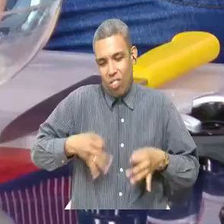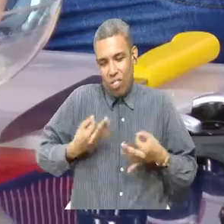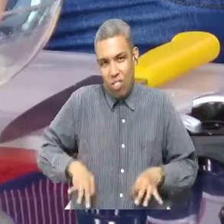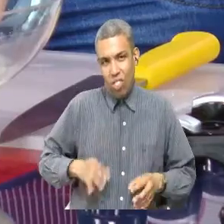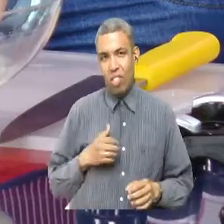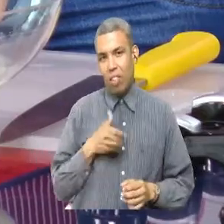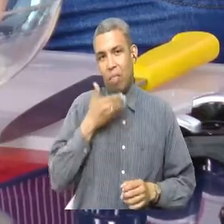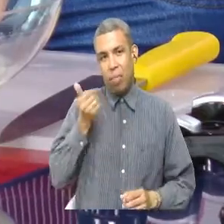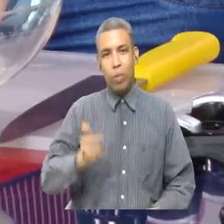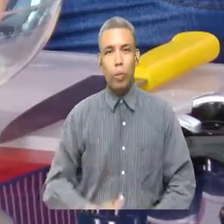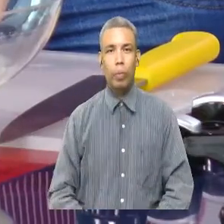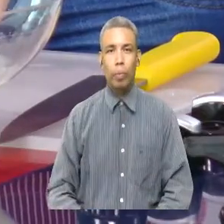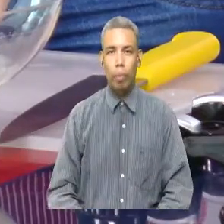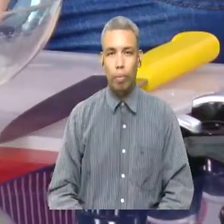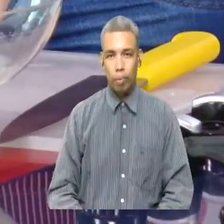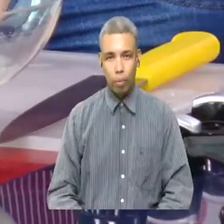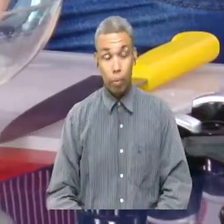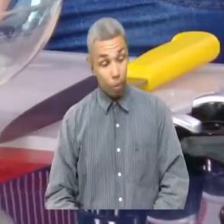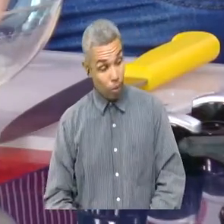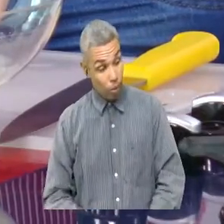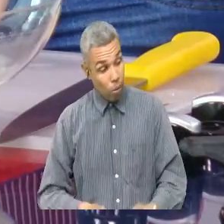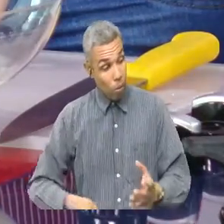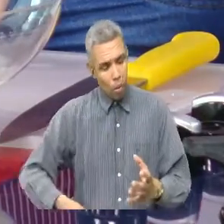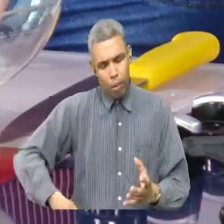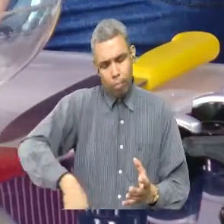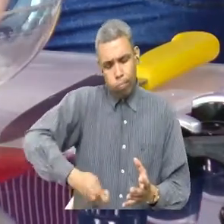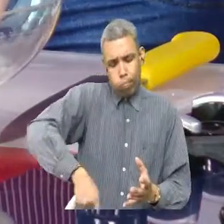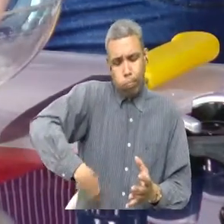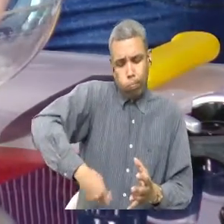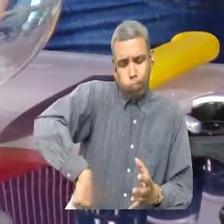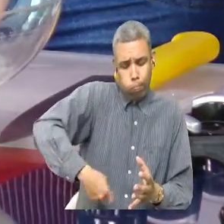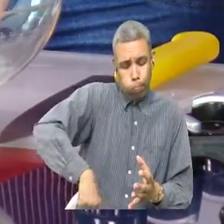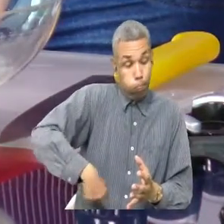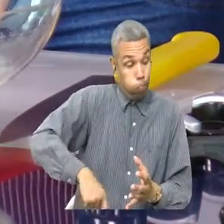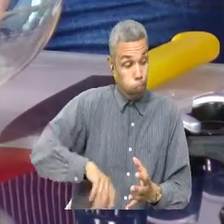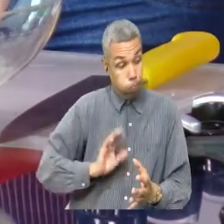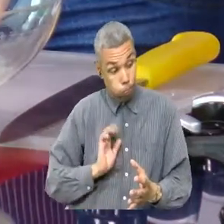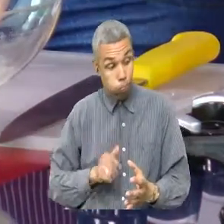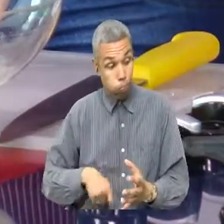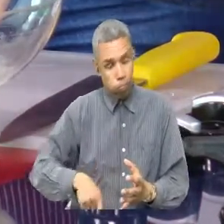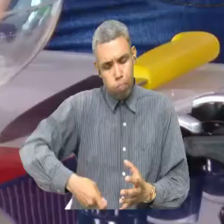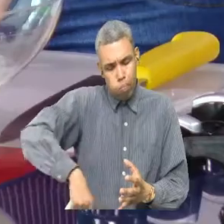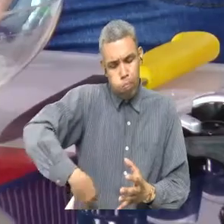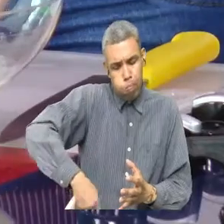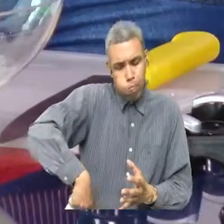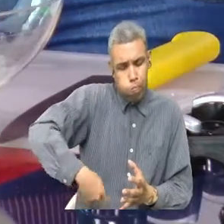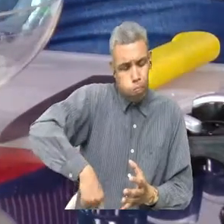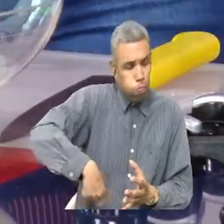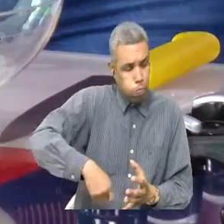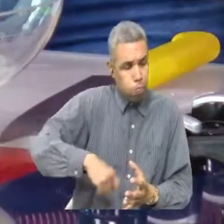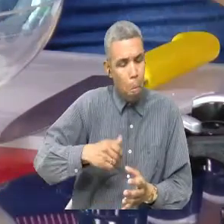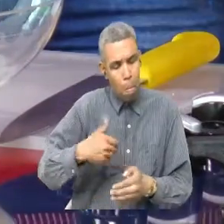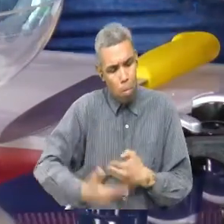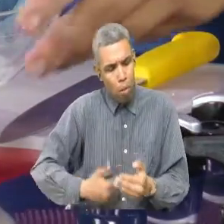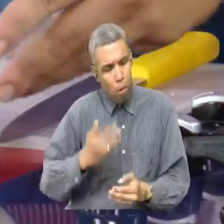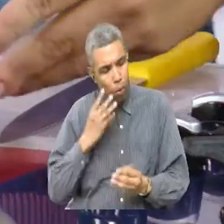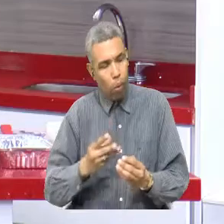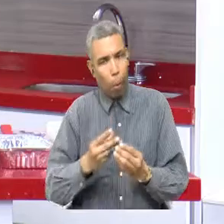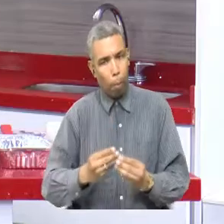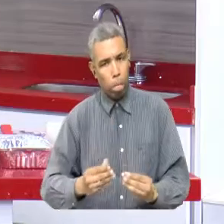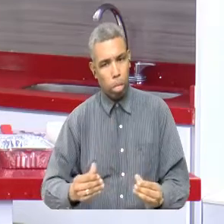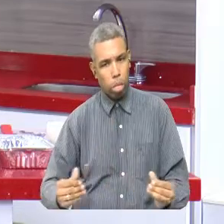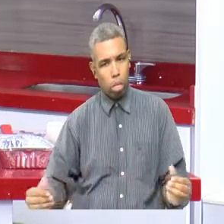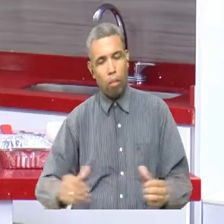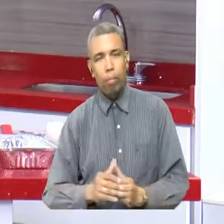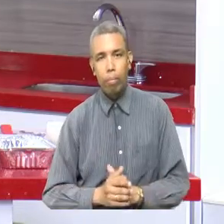va cambiando la contextura, ¿no? Sí, ya sí. Pasó de espesito a un poco más suelto, ¿no? Si quiere cambia por la espátula y vas limpiando el